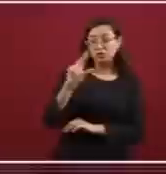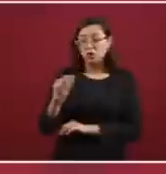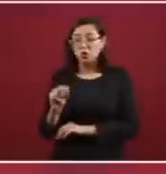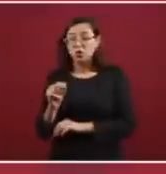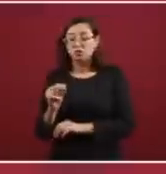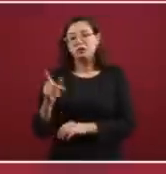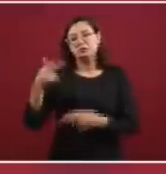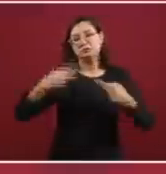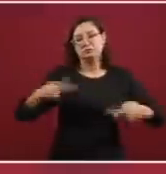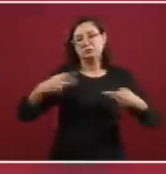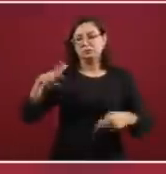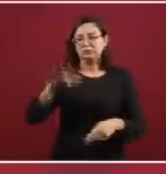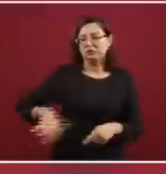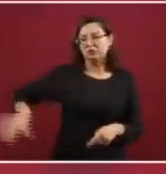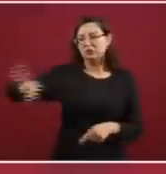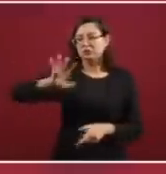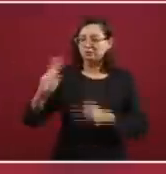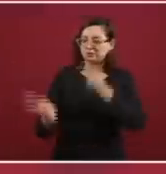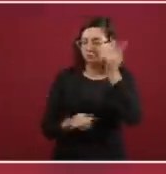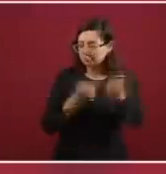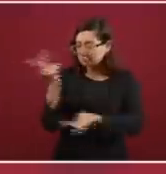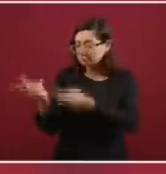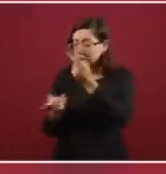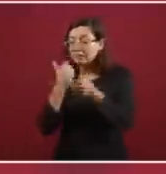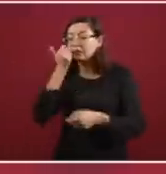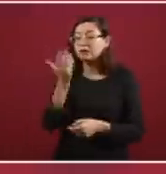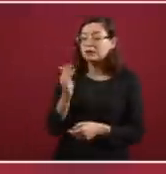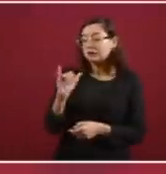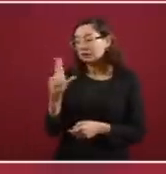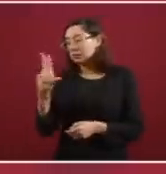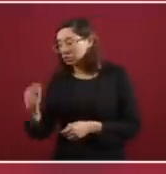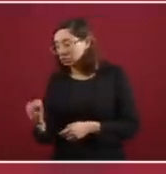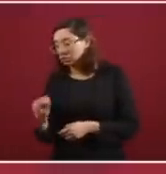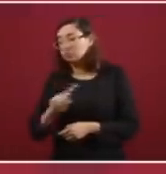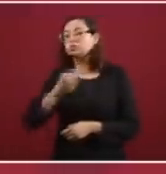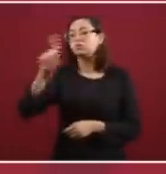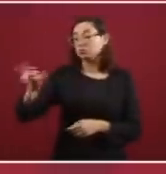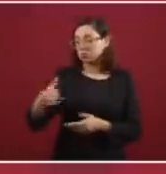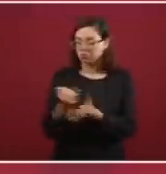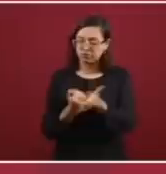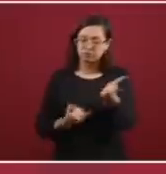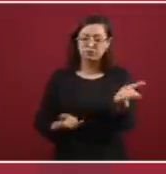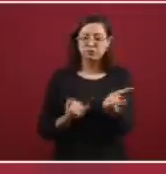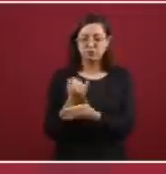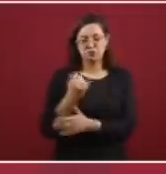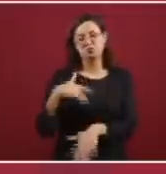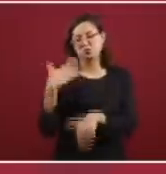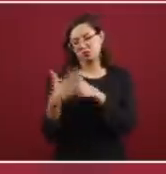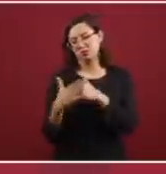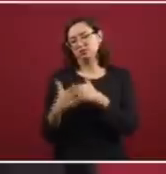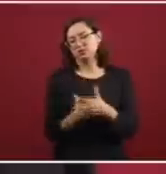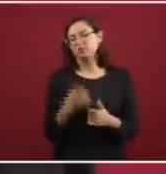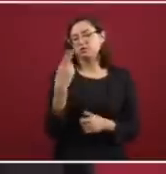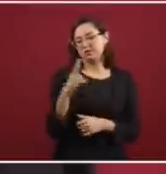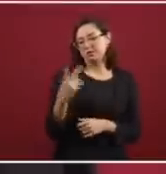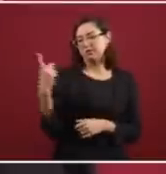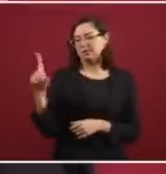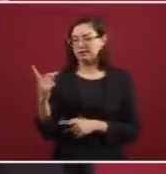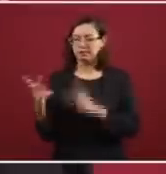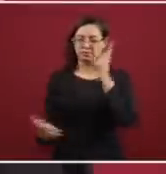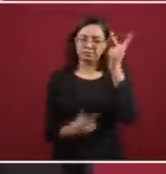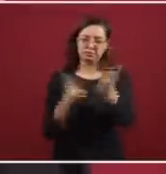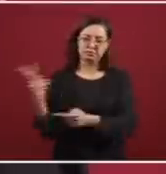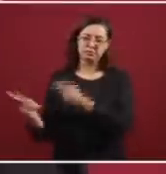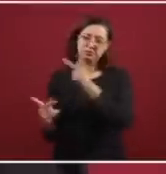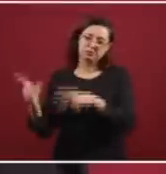consulta que se va a realizar en noviembre y diciembre, y la gente